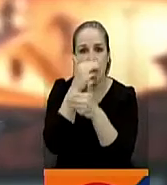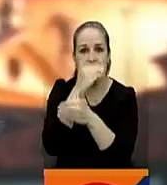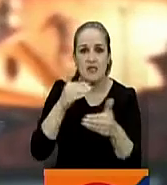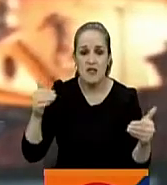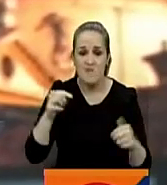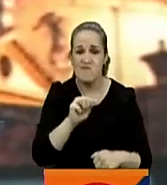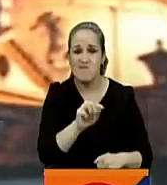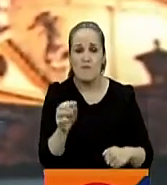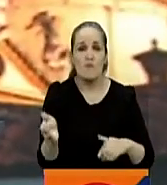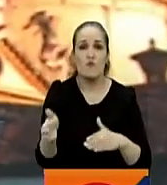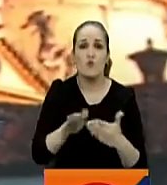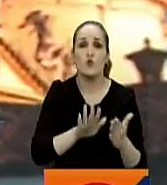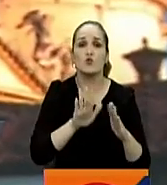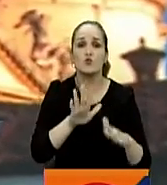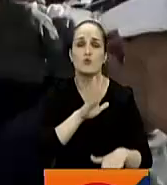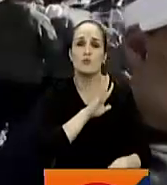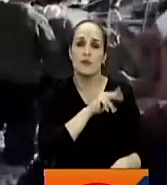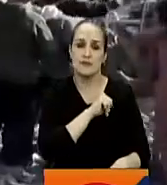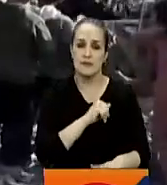niñas de origen palestino.